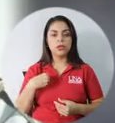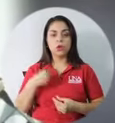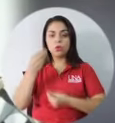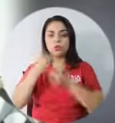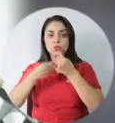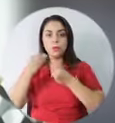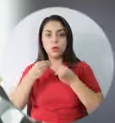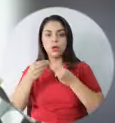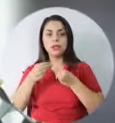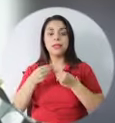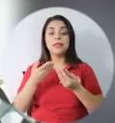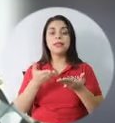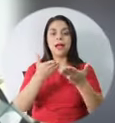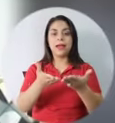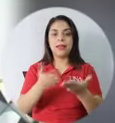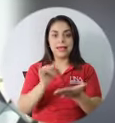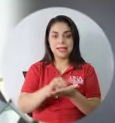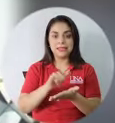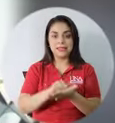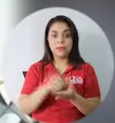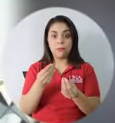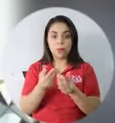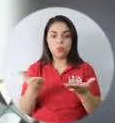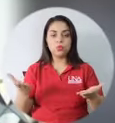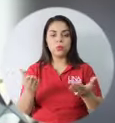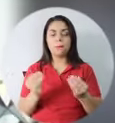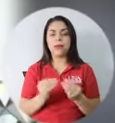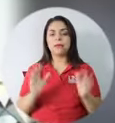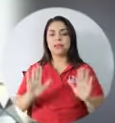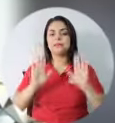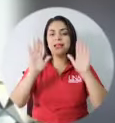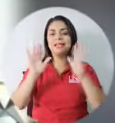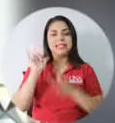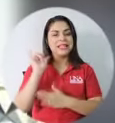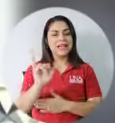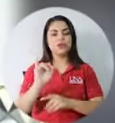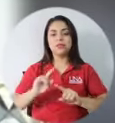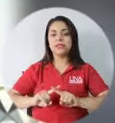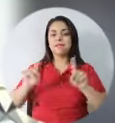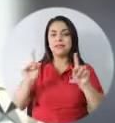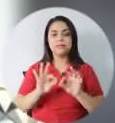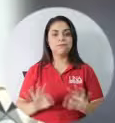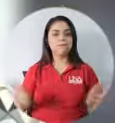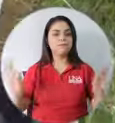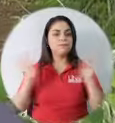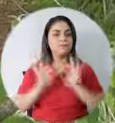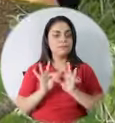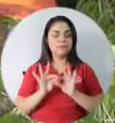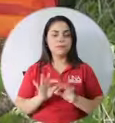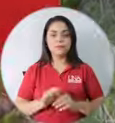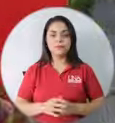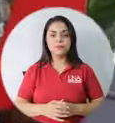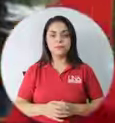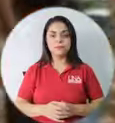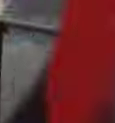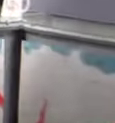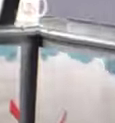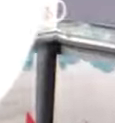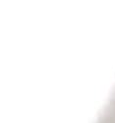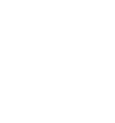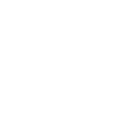consumidor y proveerles de ese producto con excelencia, que eso hace la diferencia fundamental.